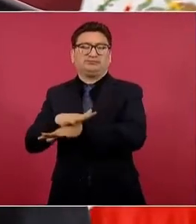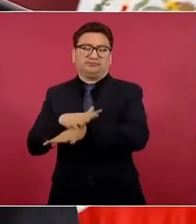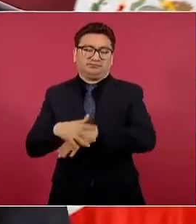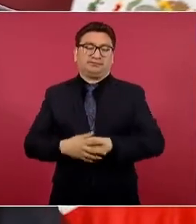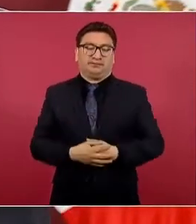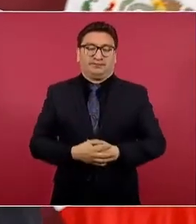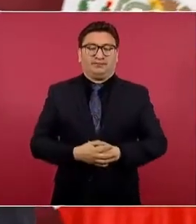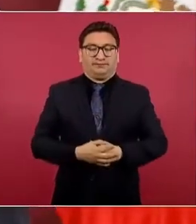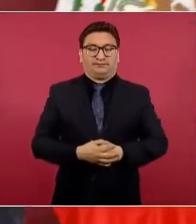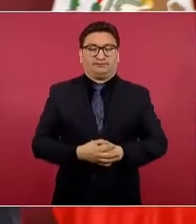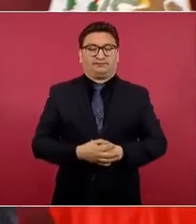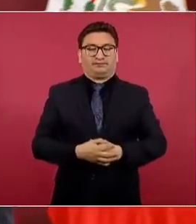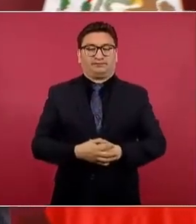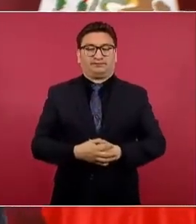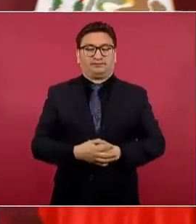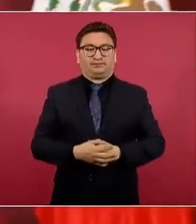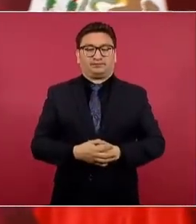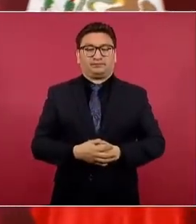y